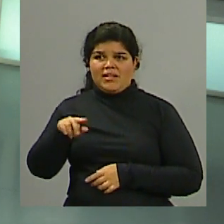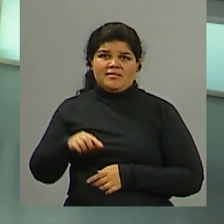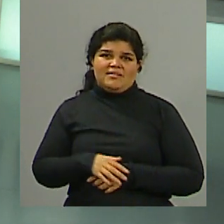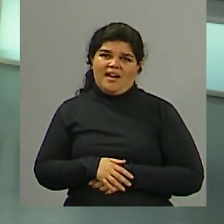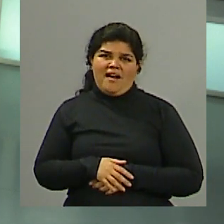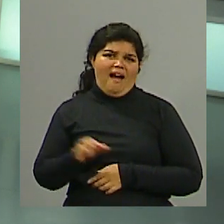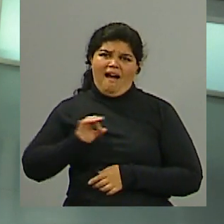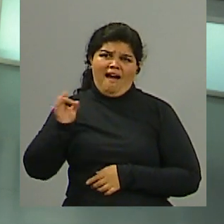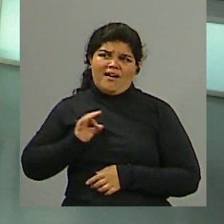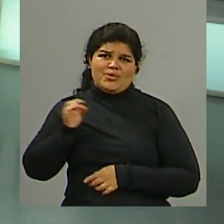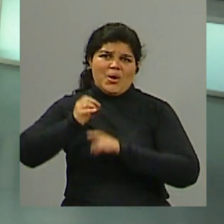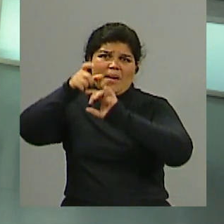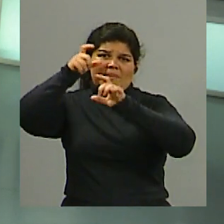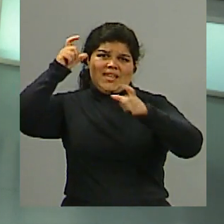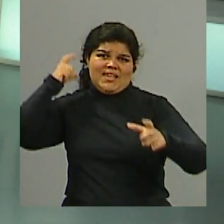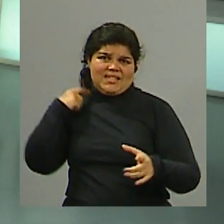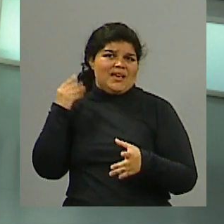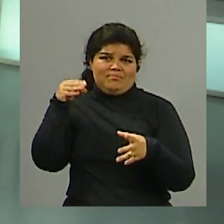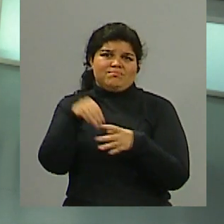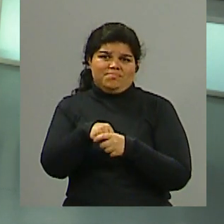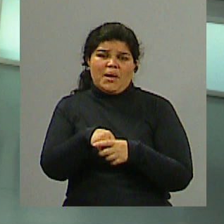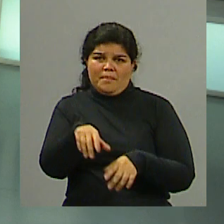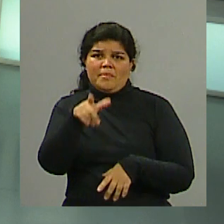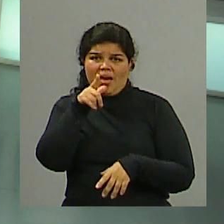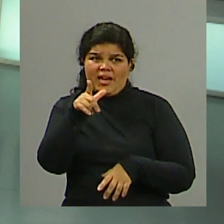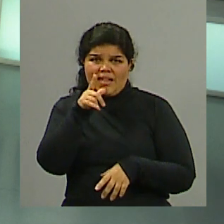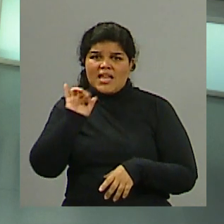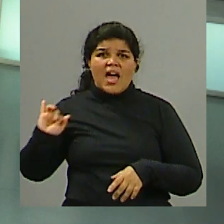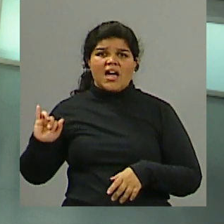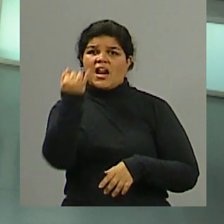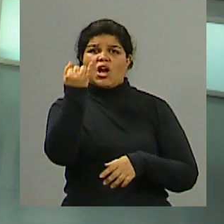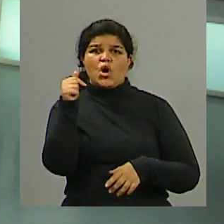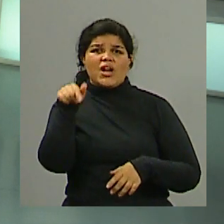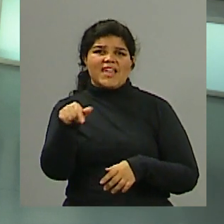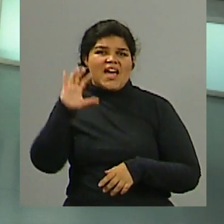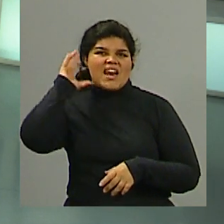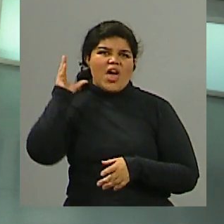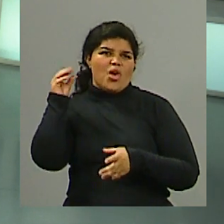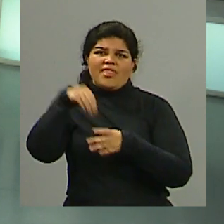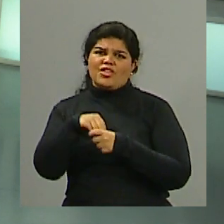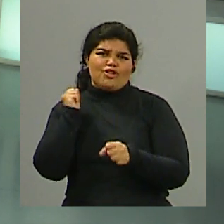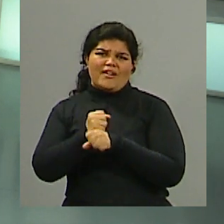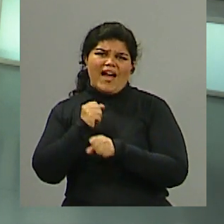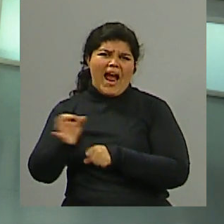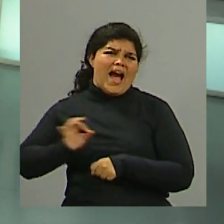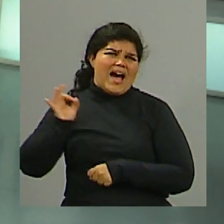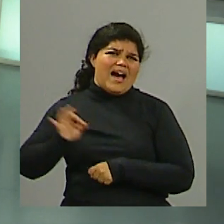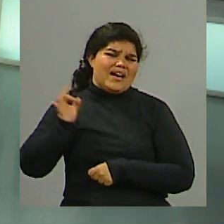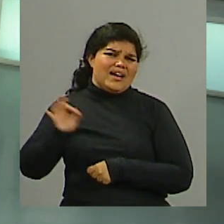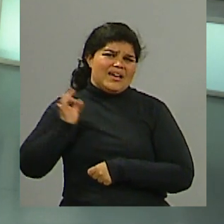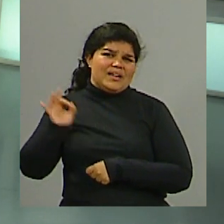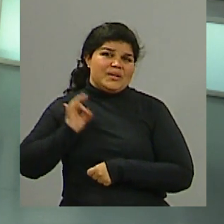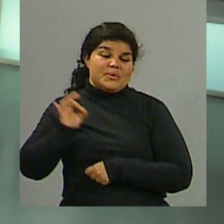en la historia, y podría haber entrado en los libros Guinness de hacer tanto tiempo radio. ¿Cuántas historias? ¿Cuánto nos puede? Es una